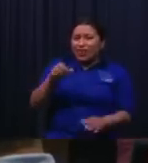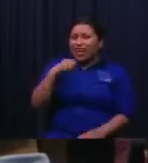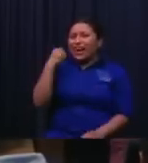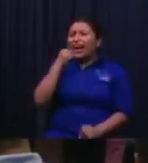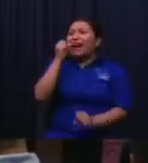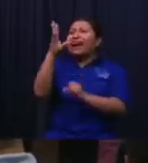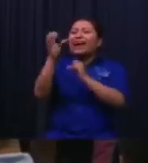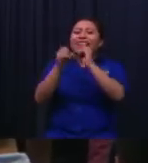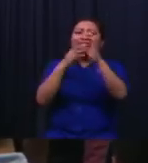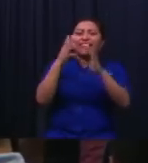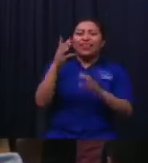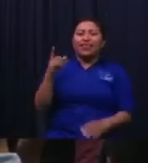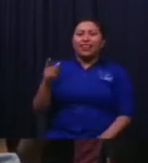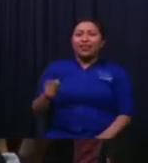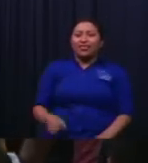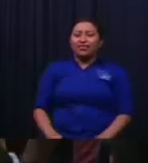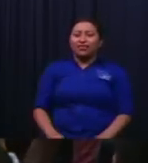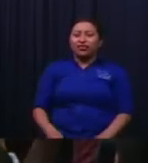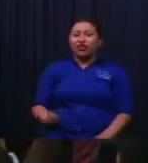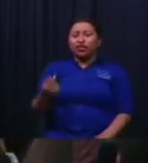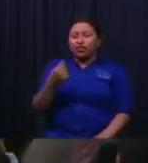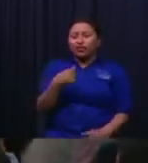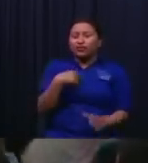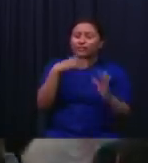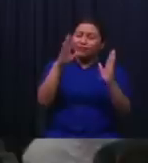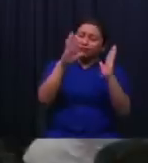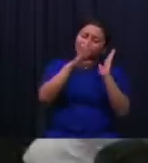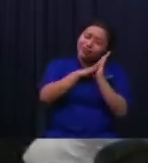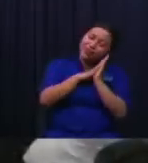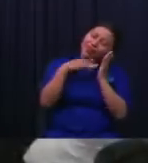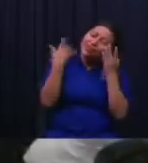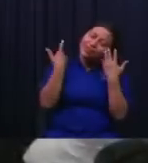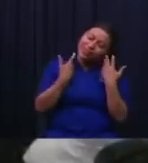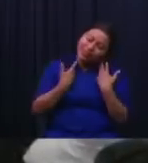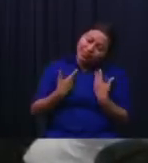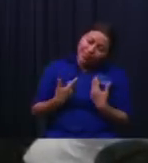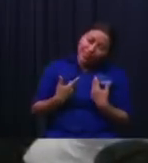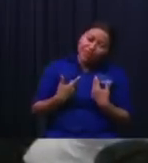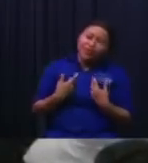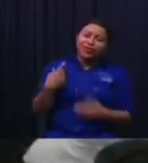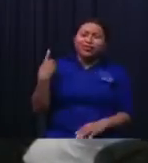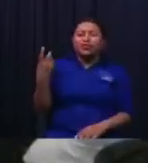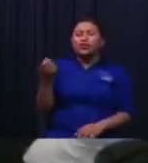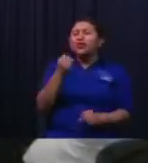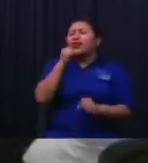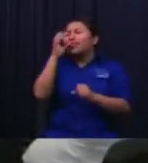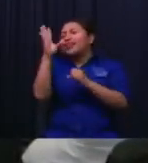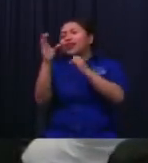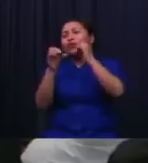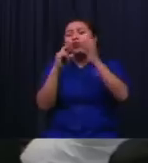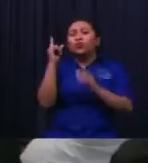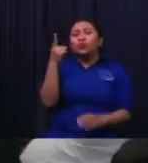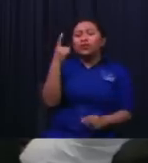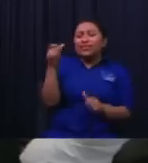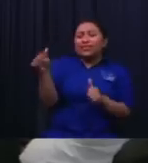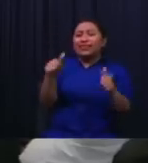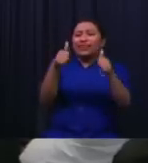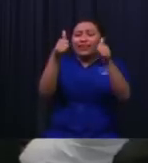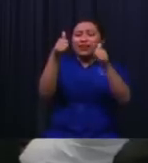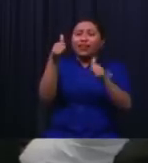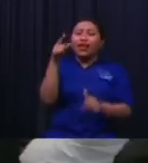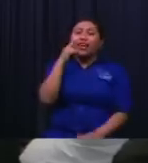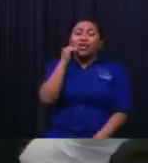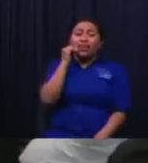Pero él estaba emocionado porque ya se la sabía. Ya solo eso oía, hermano, ya zumbaba yo de. Y el Señor me